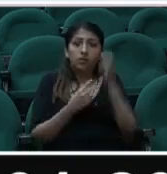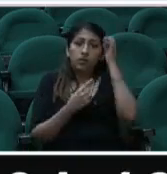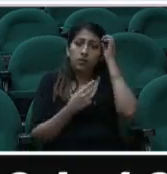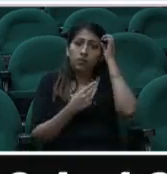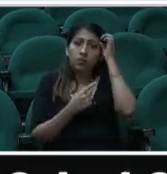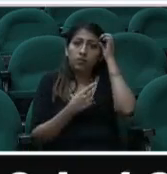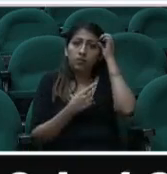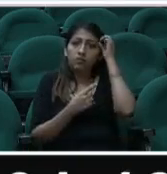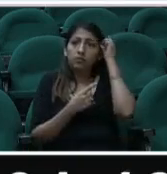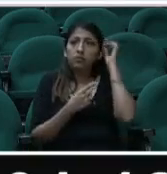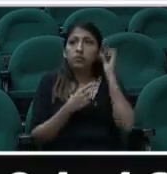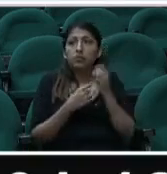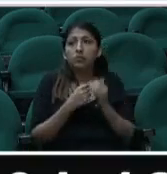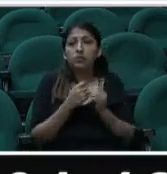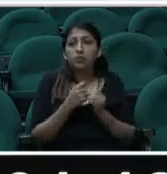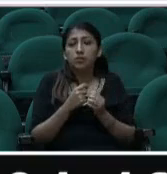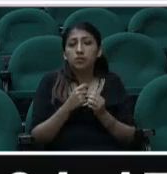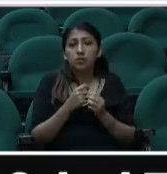manifestar algo